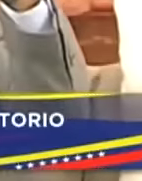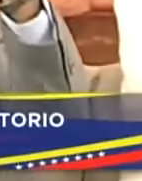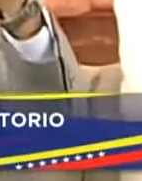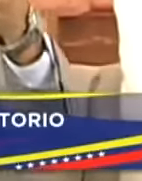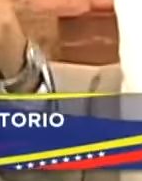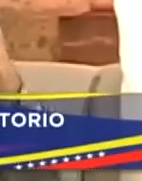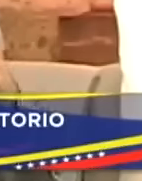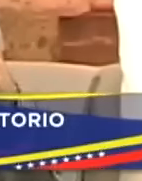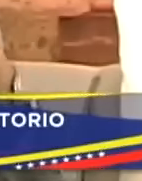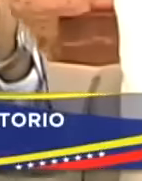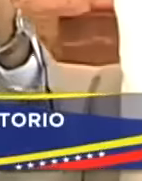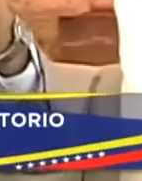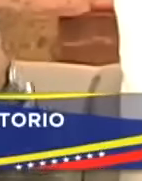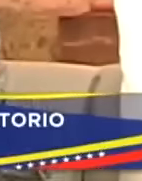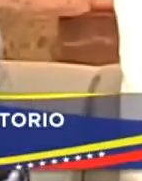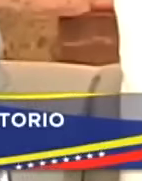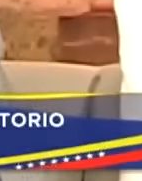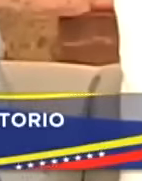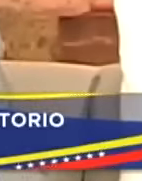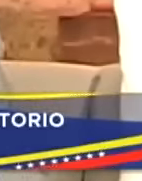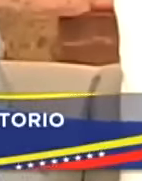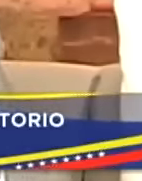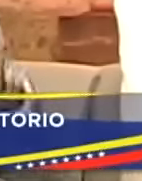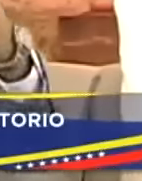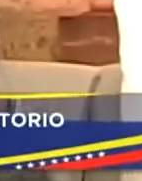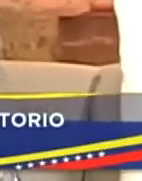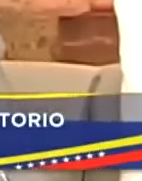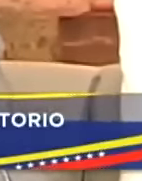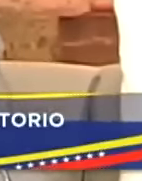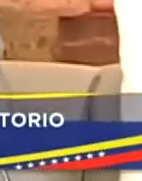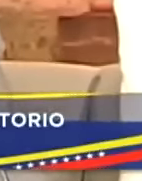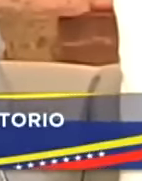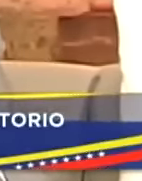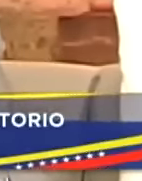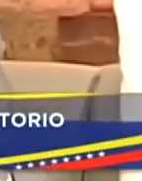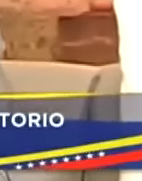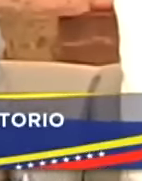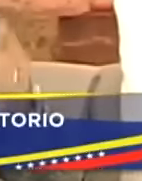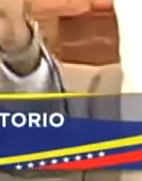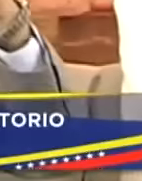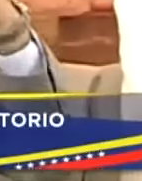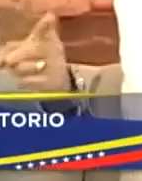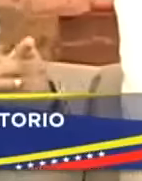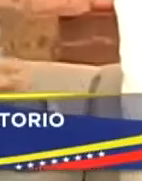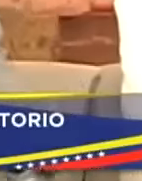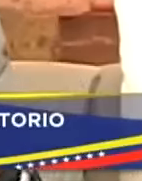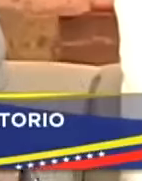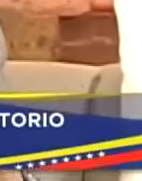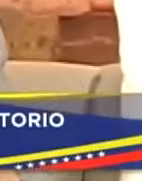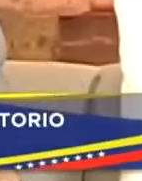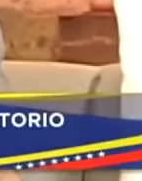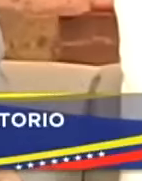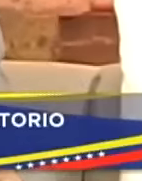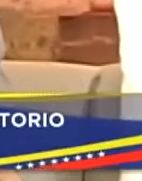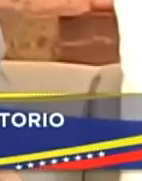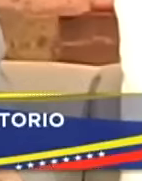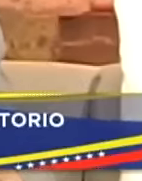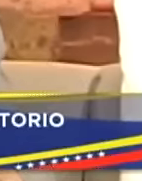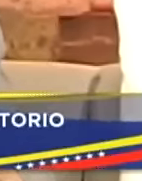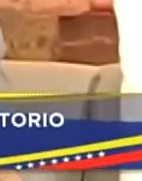su ética como líder político revolucionario, bolivariano y moral, dijo, vamos al referéndum.